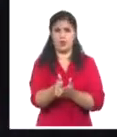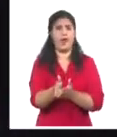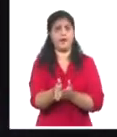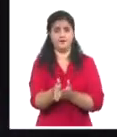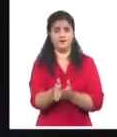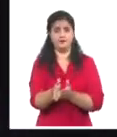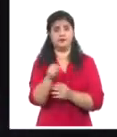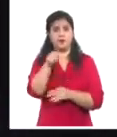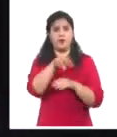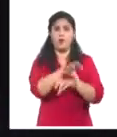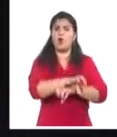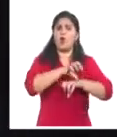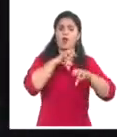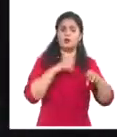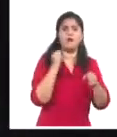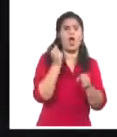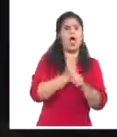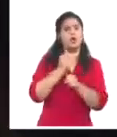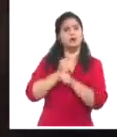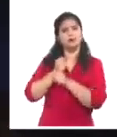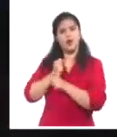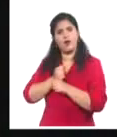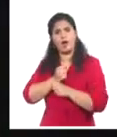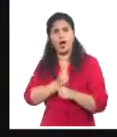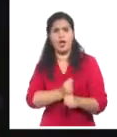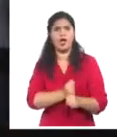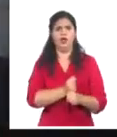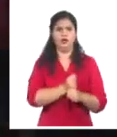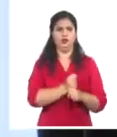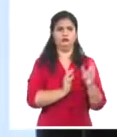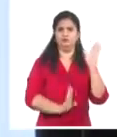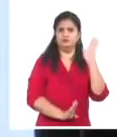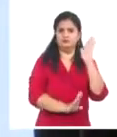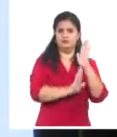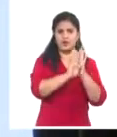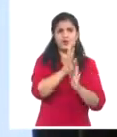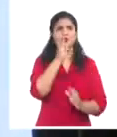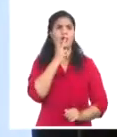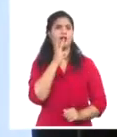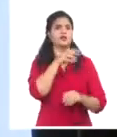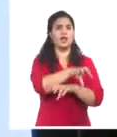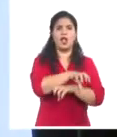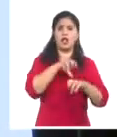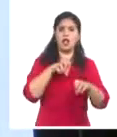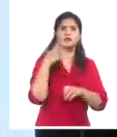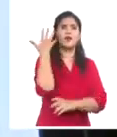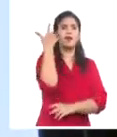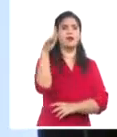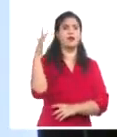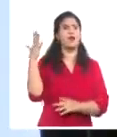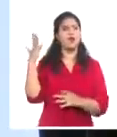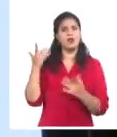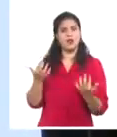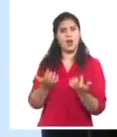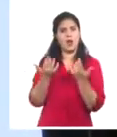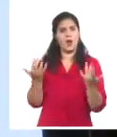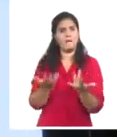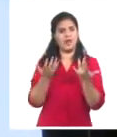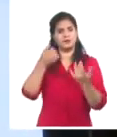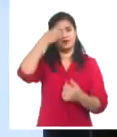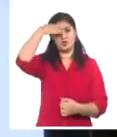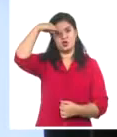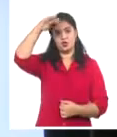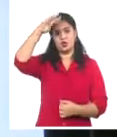criando todas nuestras ganaderías y salir adelante. Cuba vive y trabaja, más que una frase,